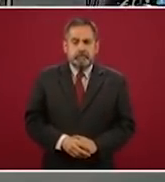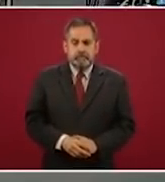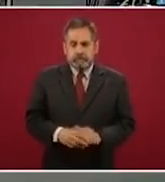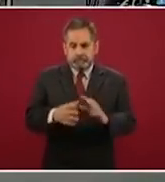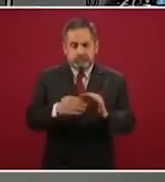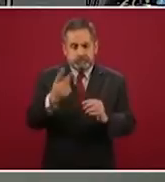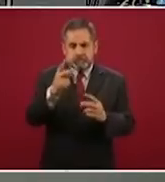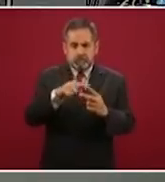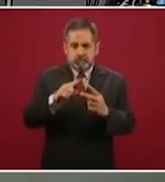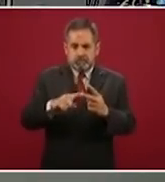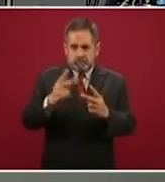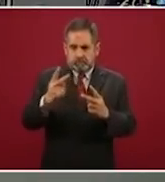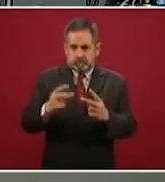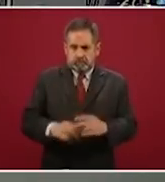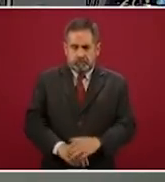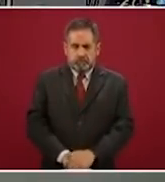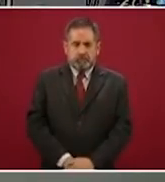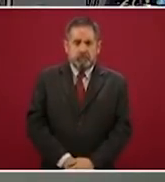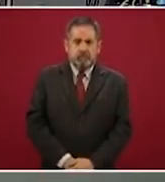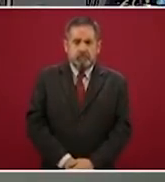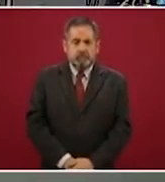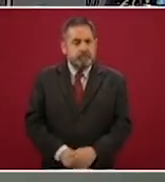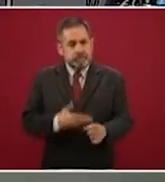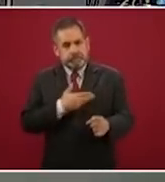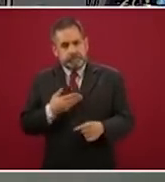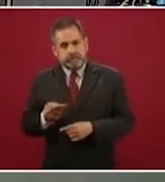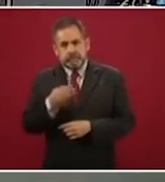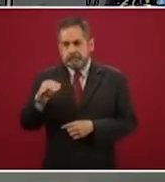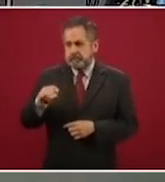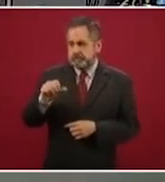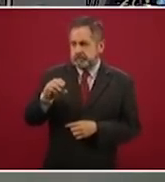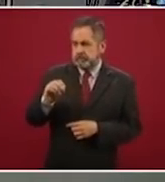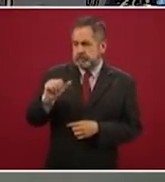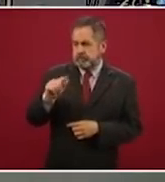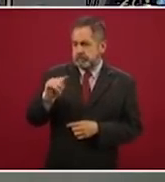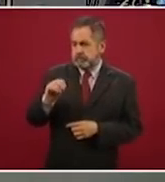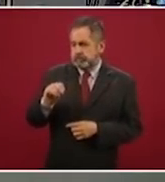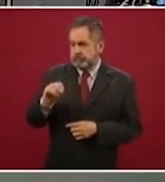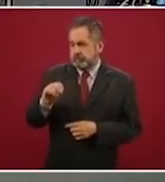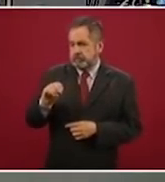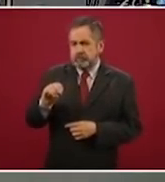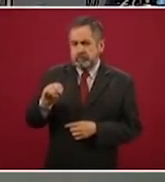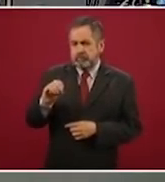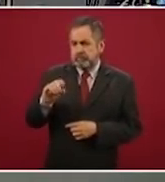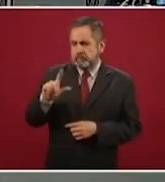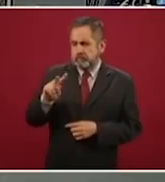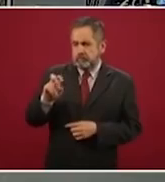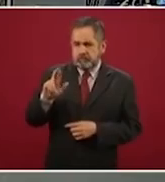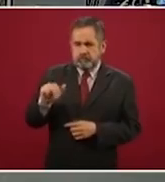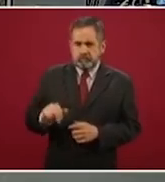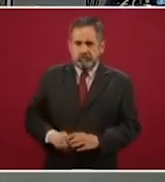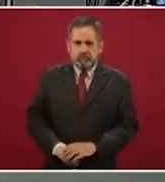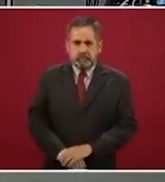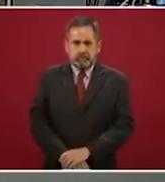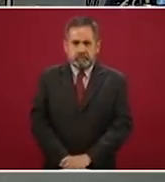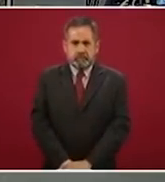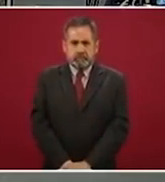Adelante, dos. Presidente, buenos días. Marco Antonio Olvera, del diario digital Bajo Pala. Perdón.